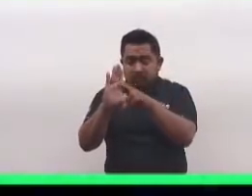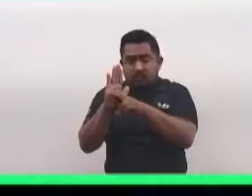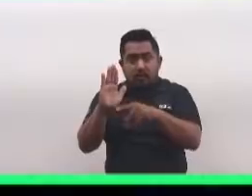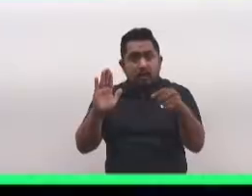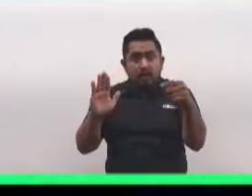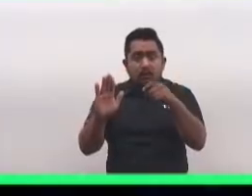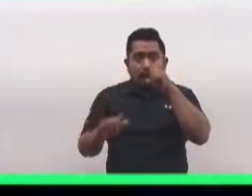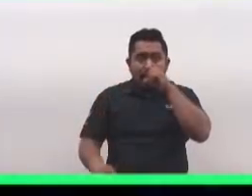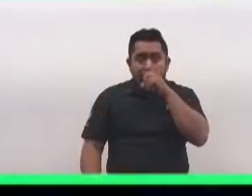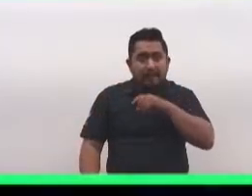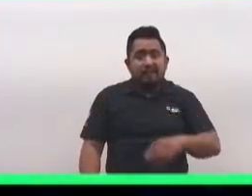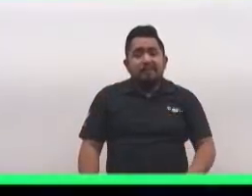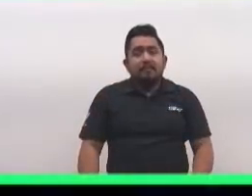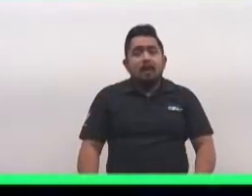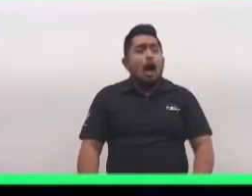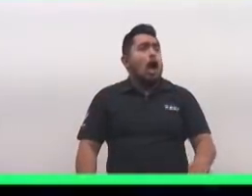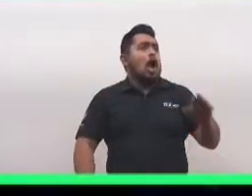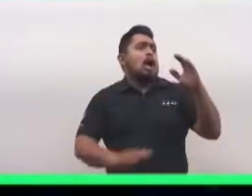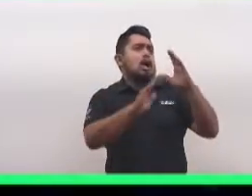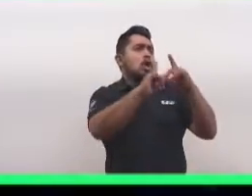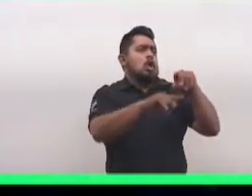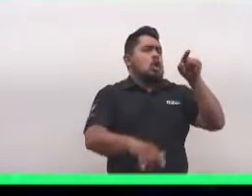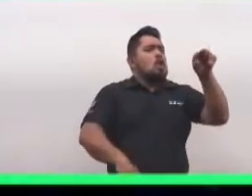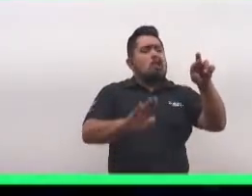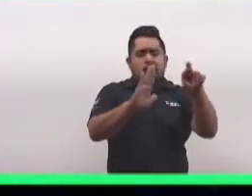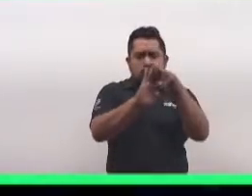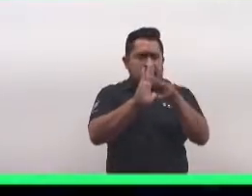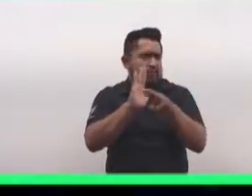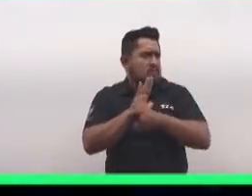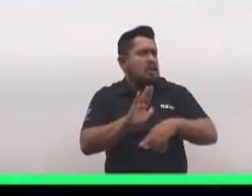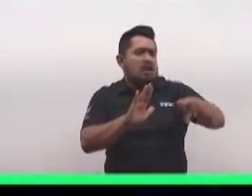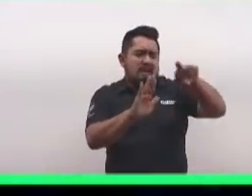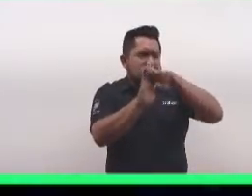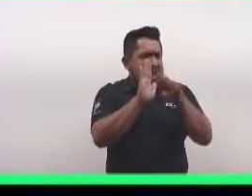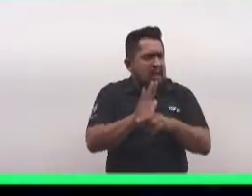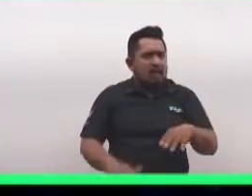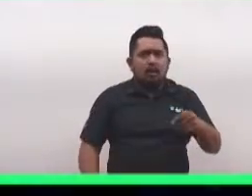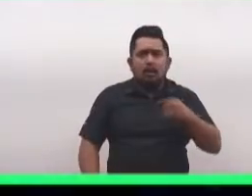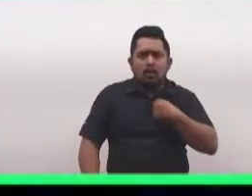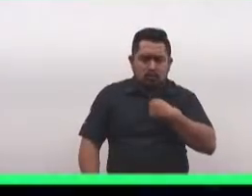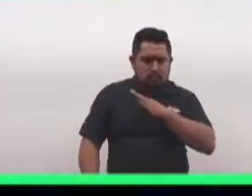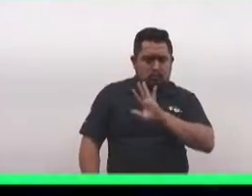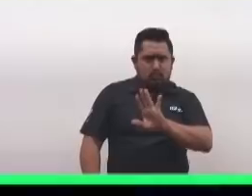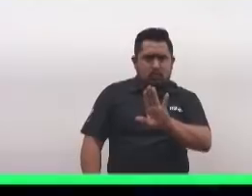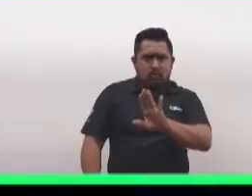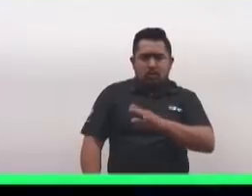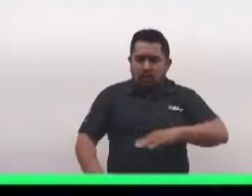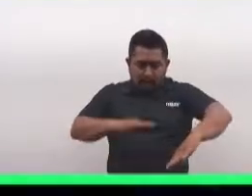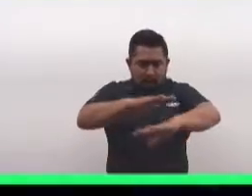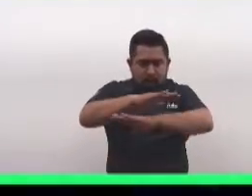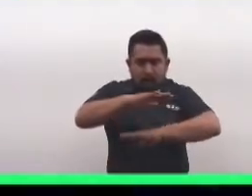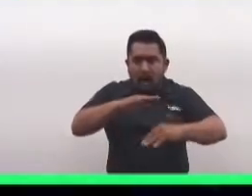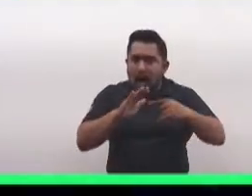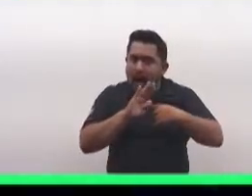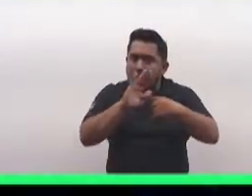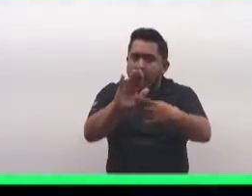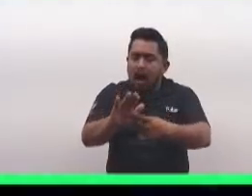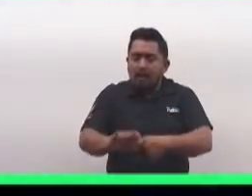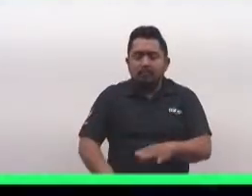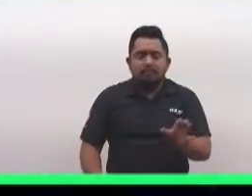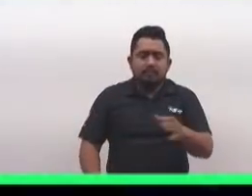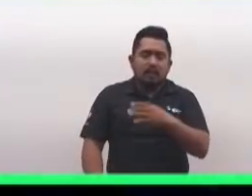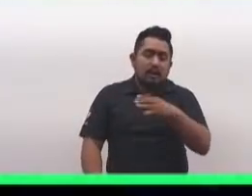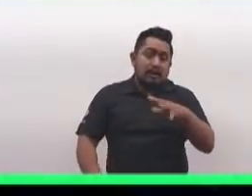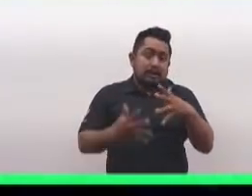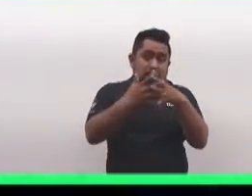es que yo lo sea porque la iglesia dice es que yo no sé por qué la iglesia pone es que yo no sé y te estoy poniendo ejemplos muy básicos estamos en houston acción la semana